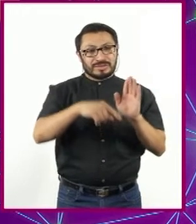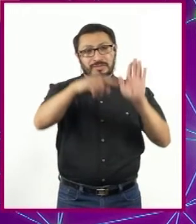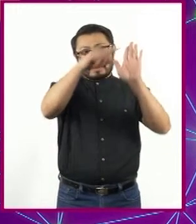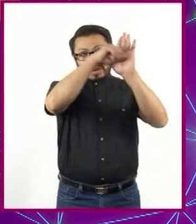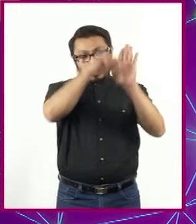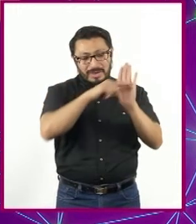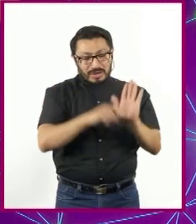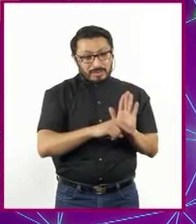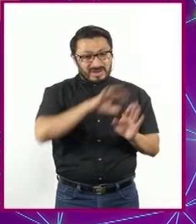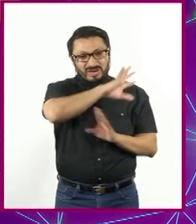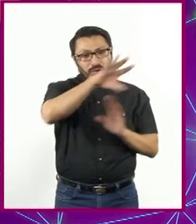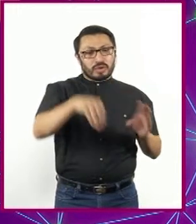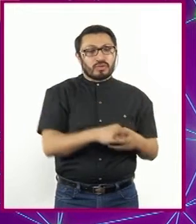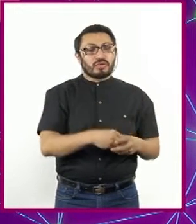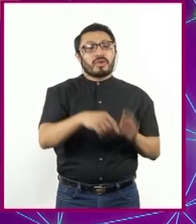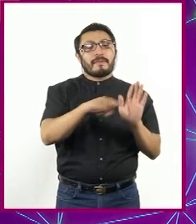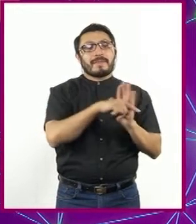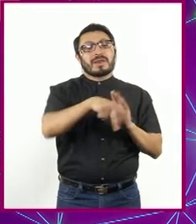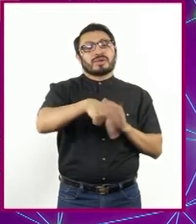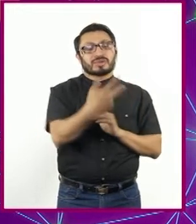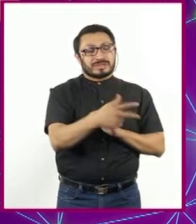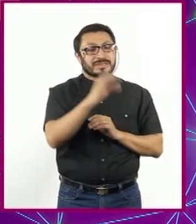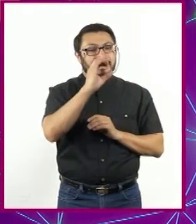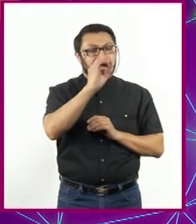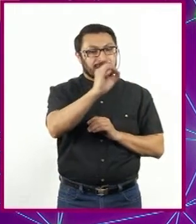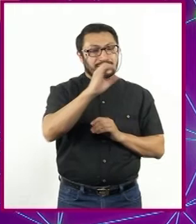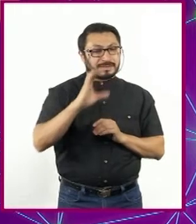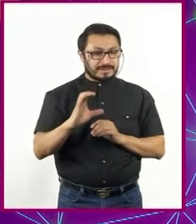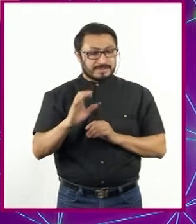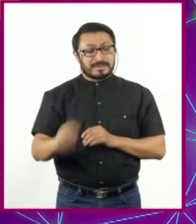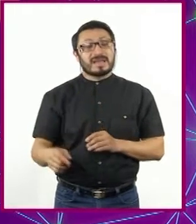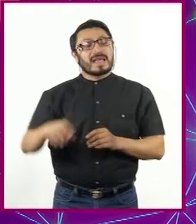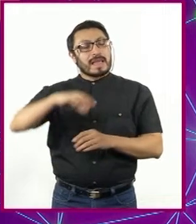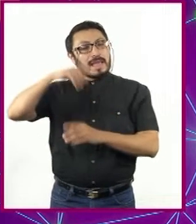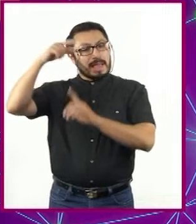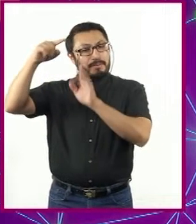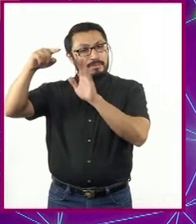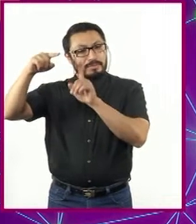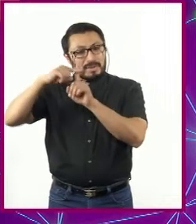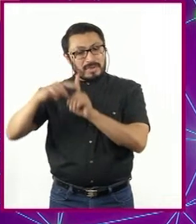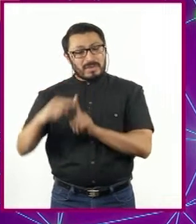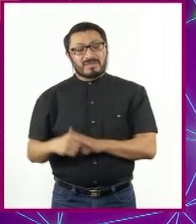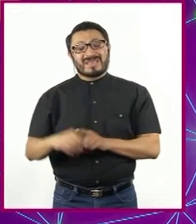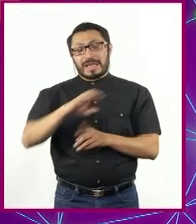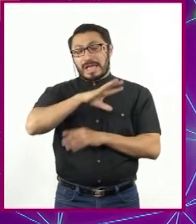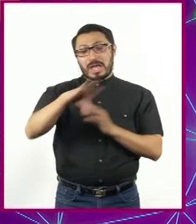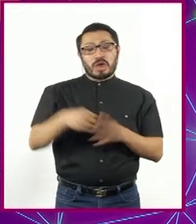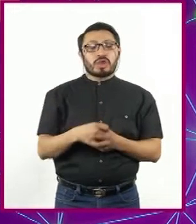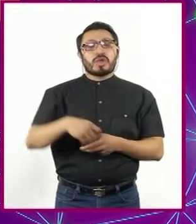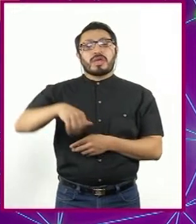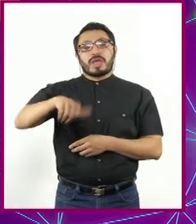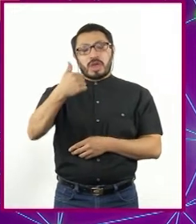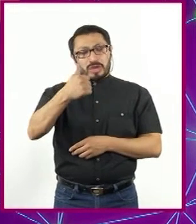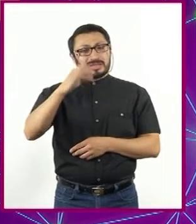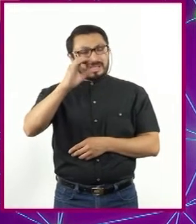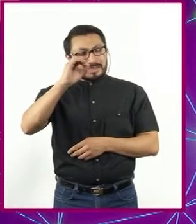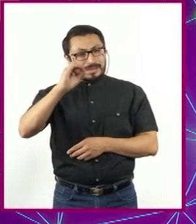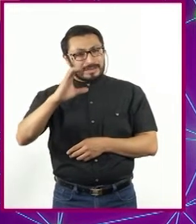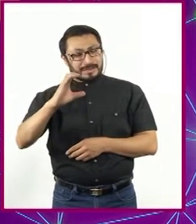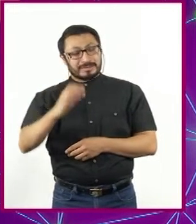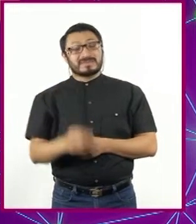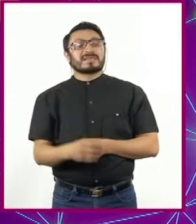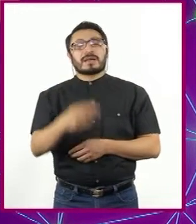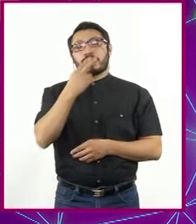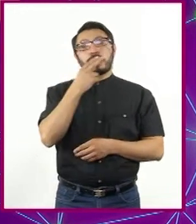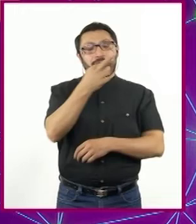negativos. Y las temperaturas que ascendieron suman 11 grados. Aplicamos la regla de la suma